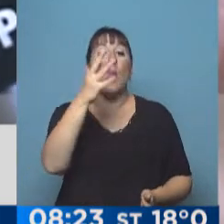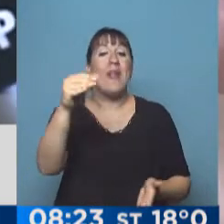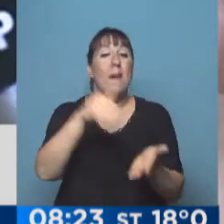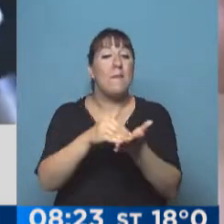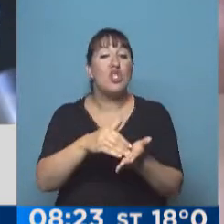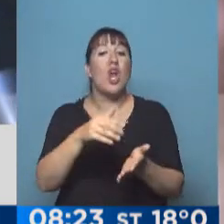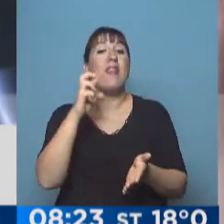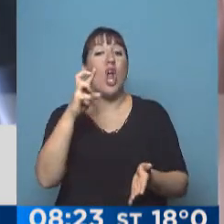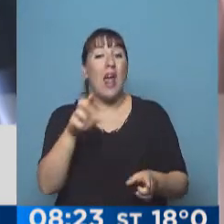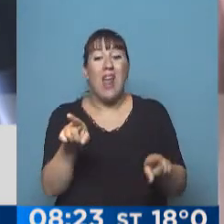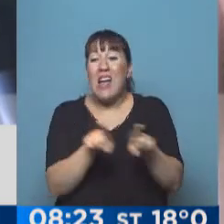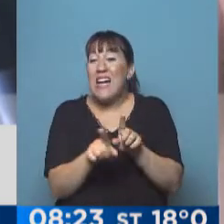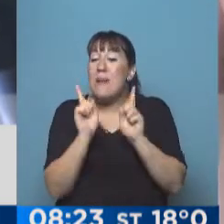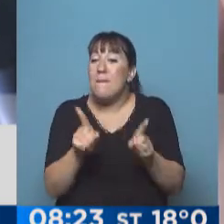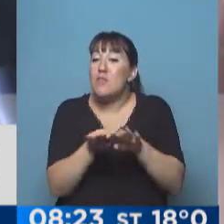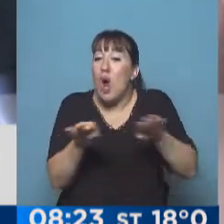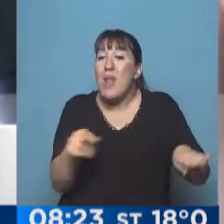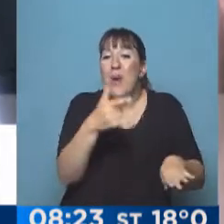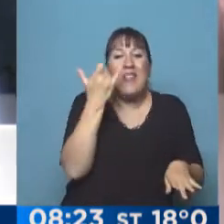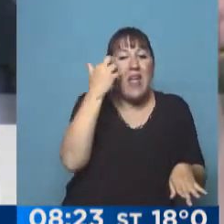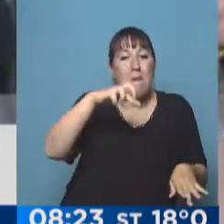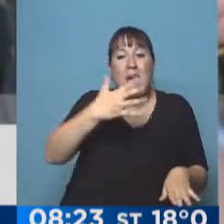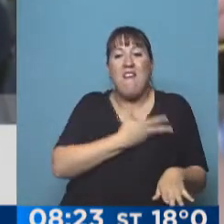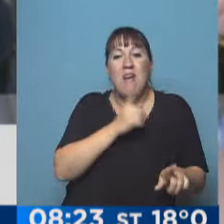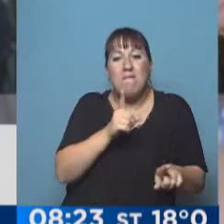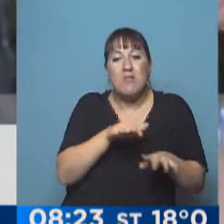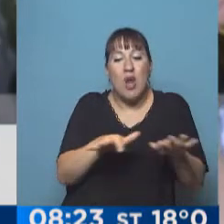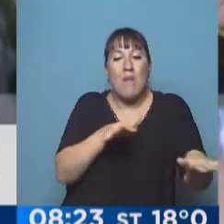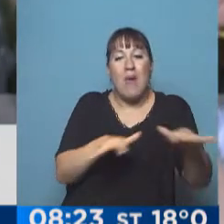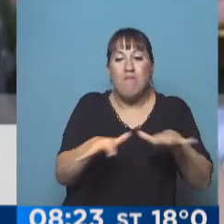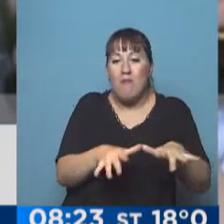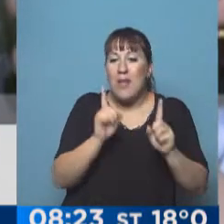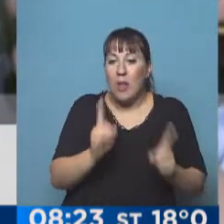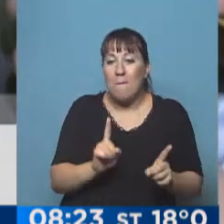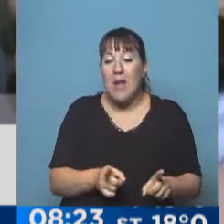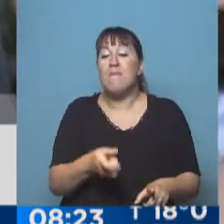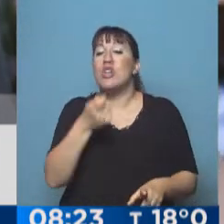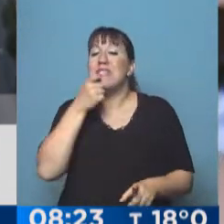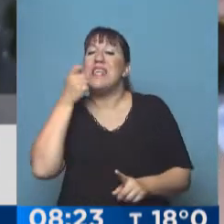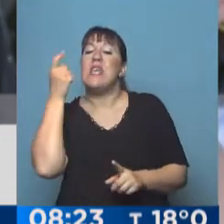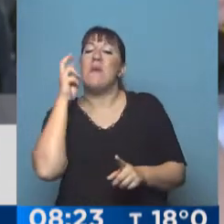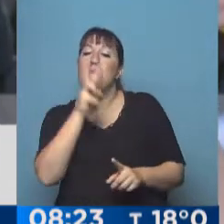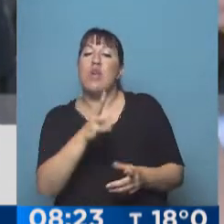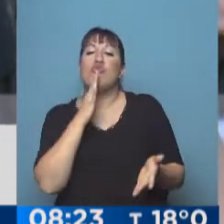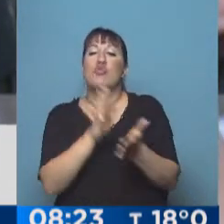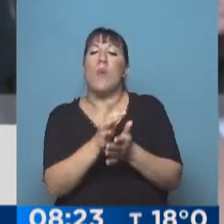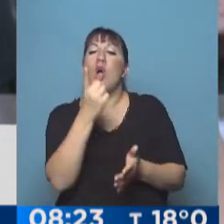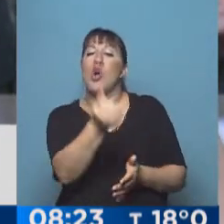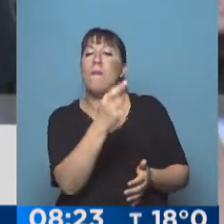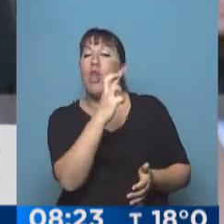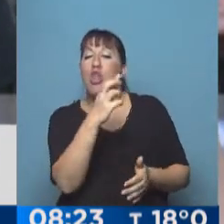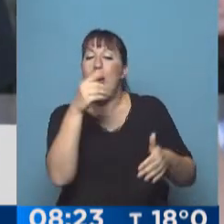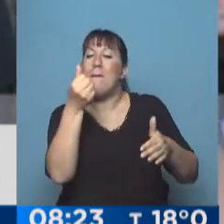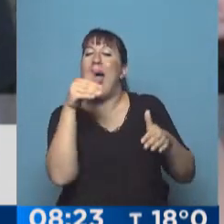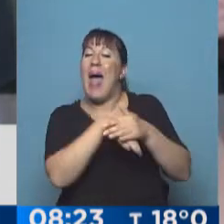tuvo y pf el nivel de movimientos que hubo si lo miras desde el punto de vista de la compra de dólar para él para el ahorro como siempre se